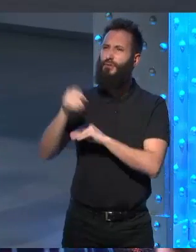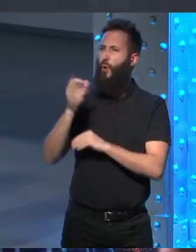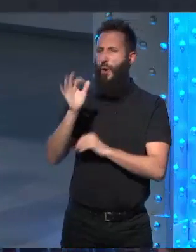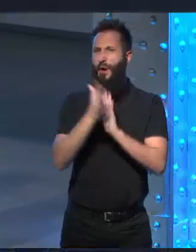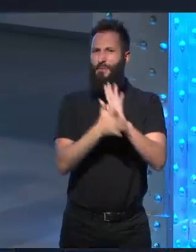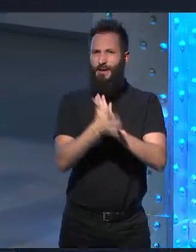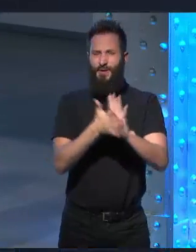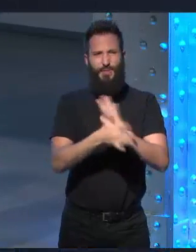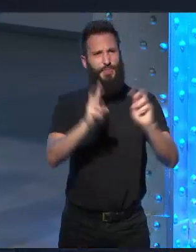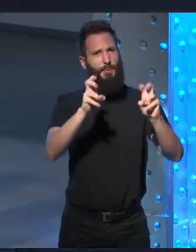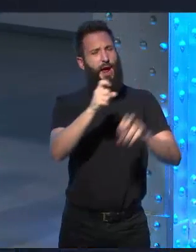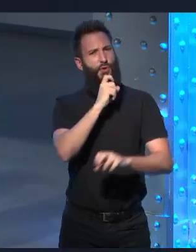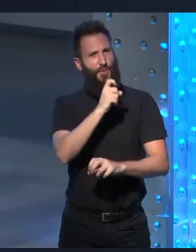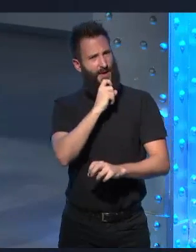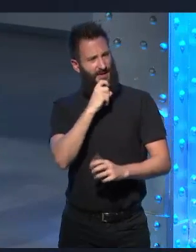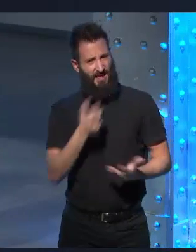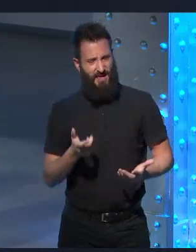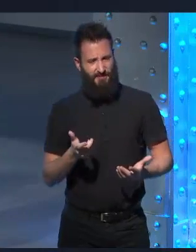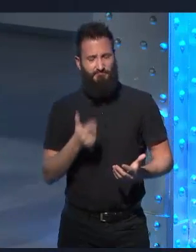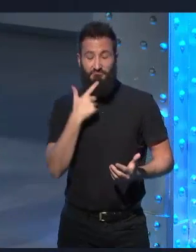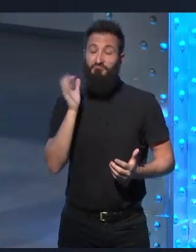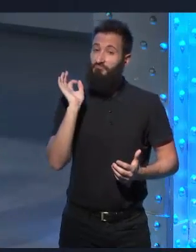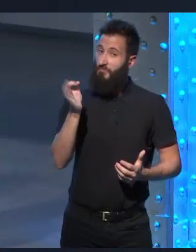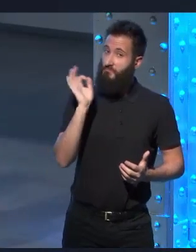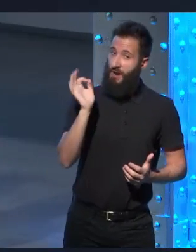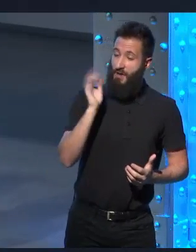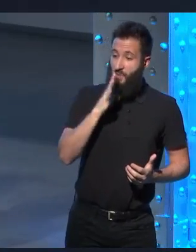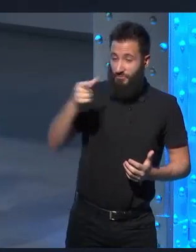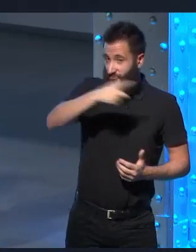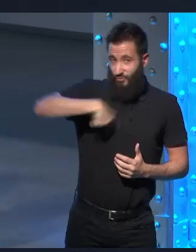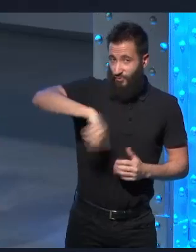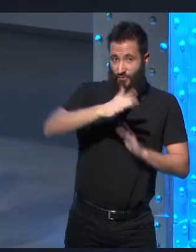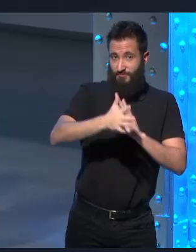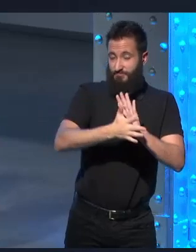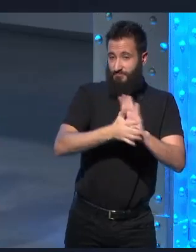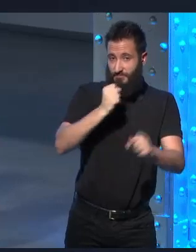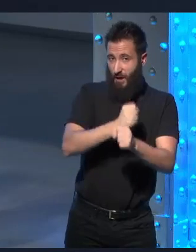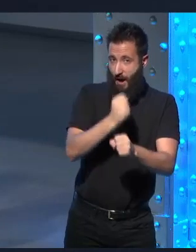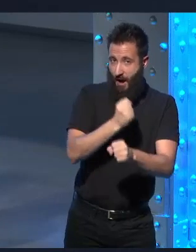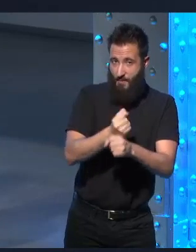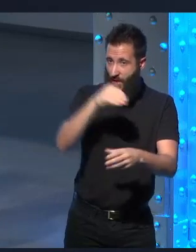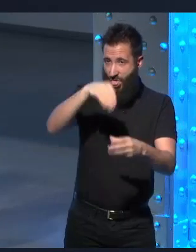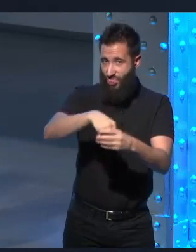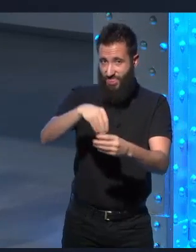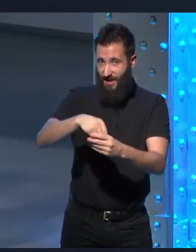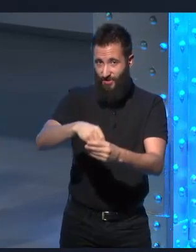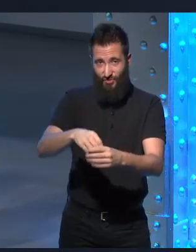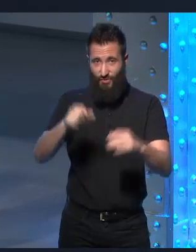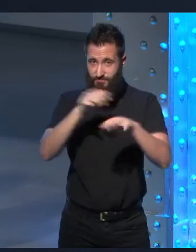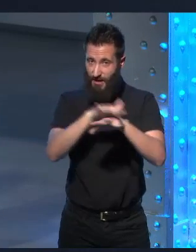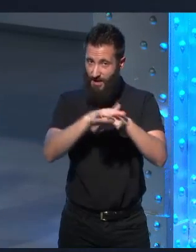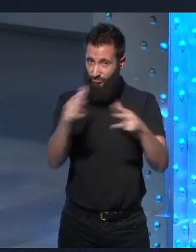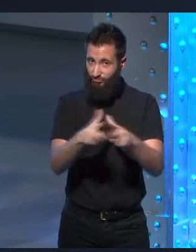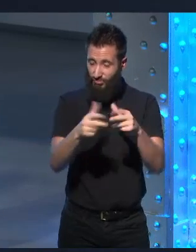antes, sobre el tema de la complejidad, y es verdad que siendo que nosotros trabajamos en un medio que es tan inmediato, la gente